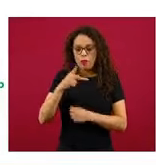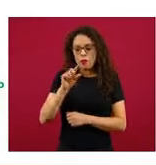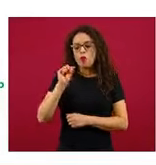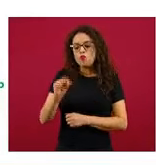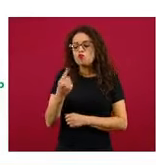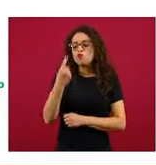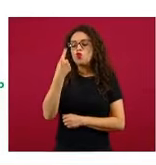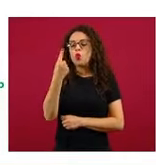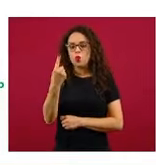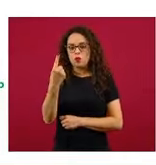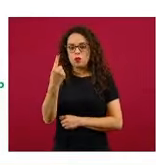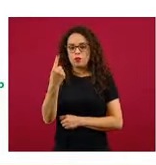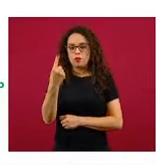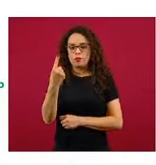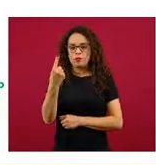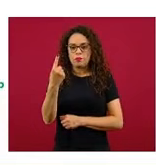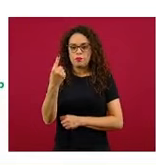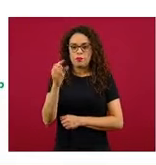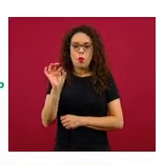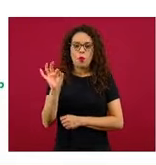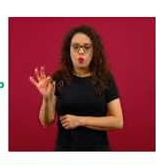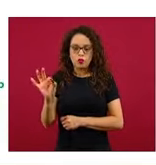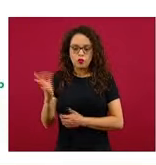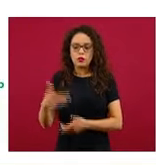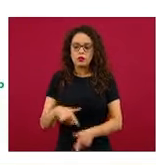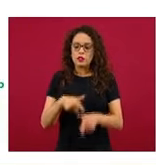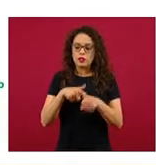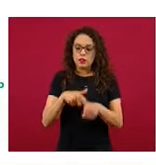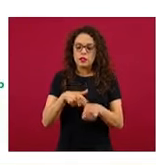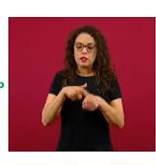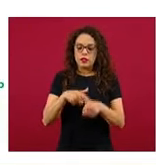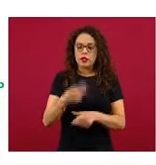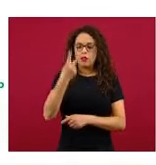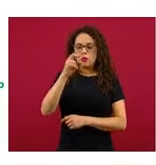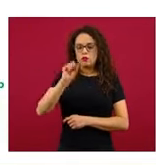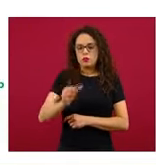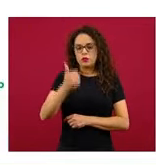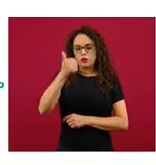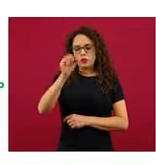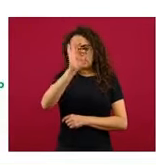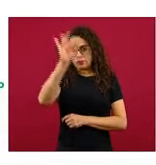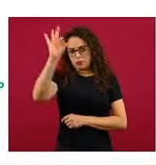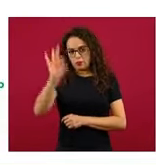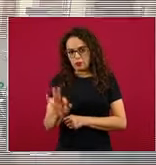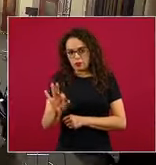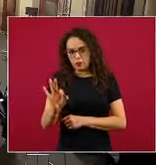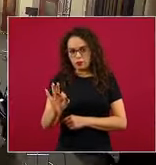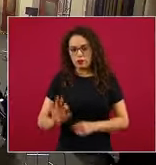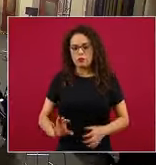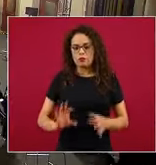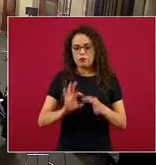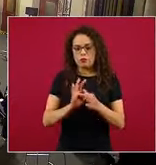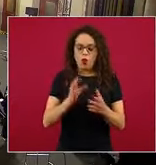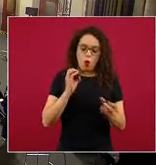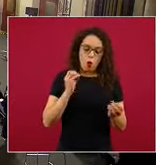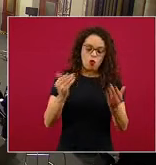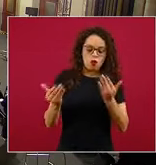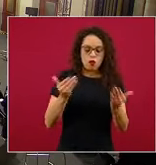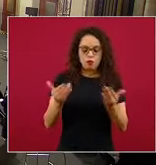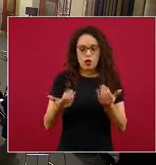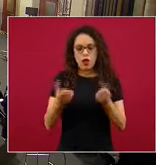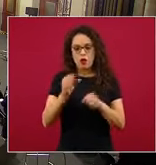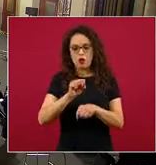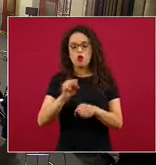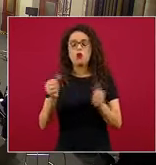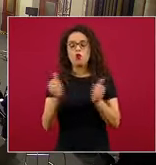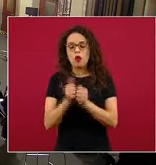0.1 puntos porcentuales y continúa situándose en un 2.6% en relación o en comparación a la semana